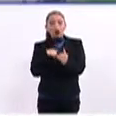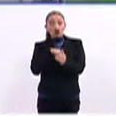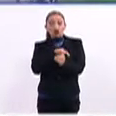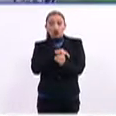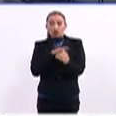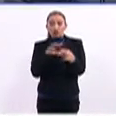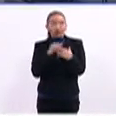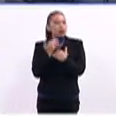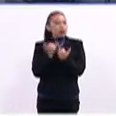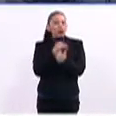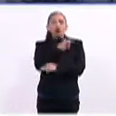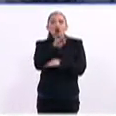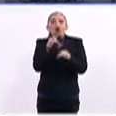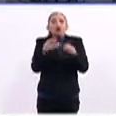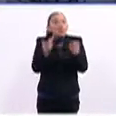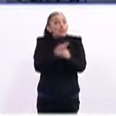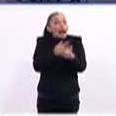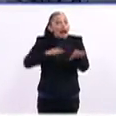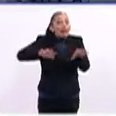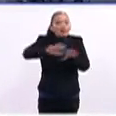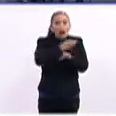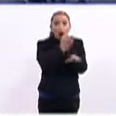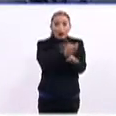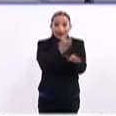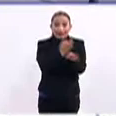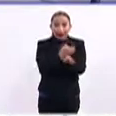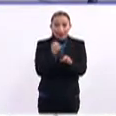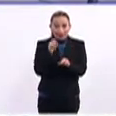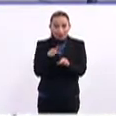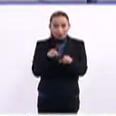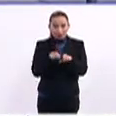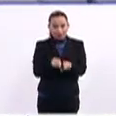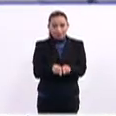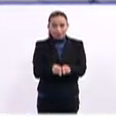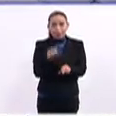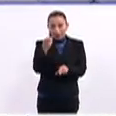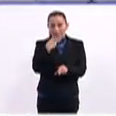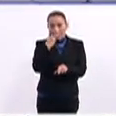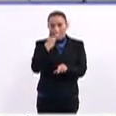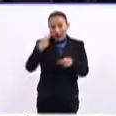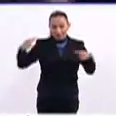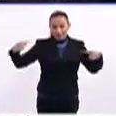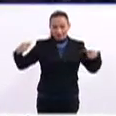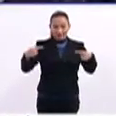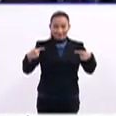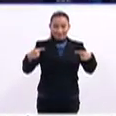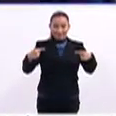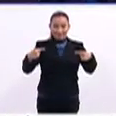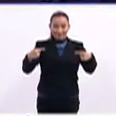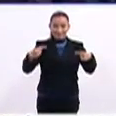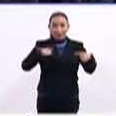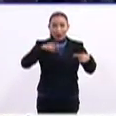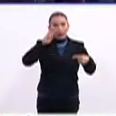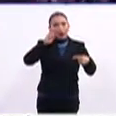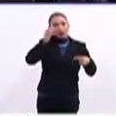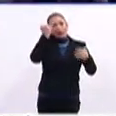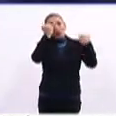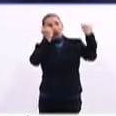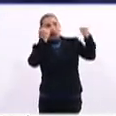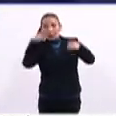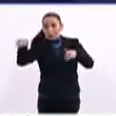nosotros, lo que nos pasa a todos juntos en este momento al mismo tiempo. De eso habla esta pieza, pero el espectador ha